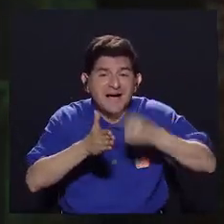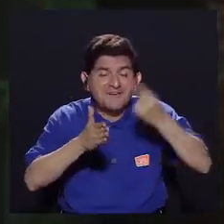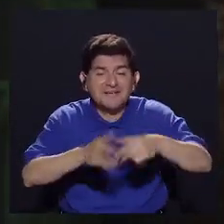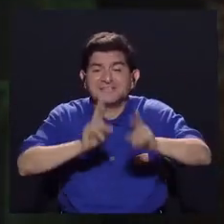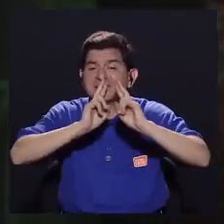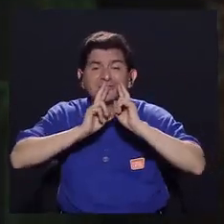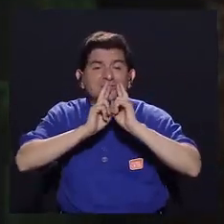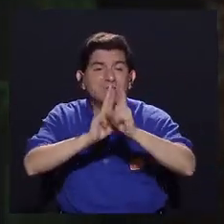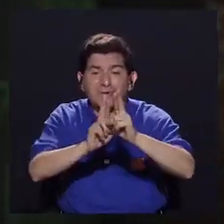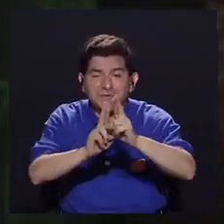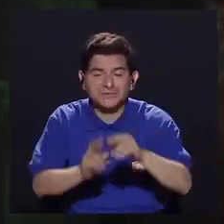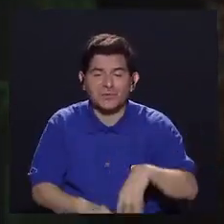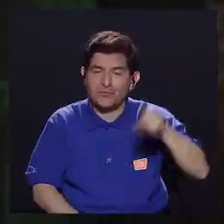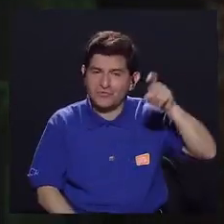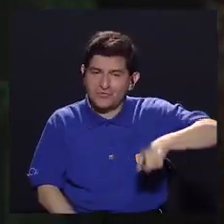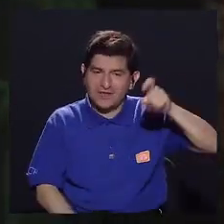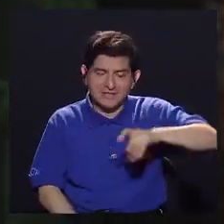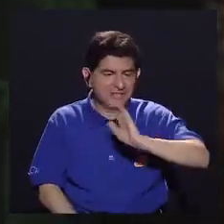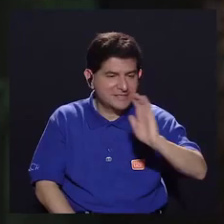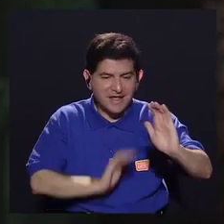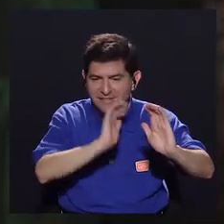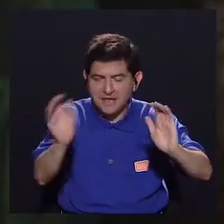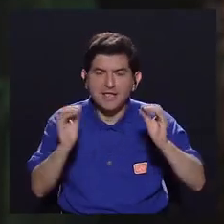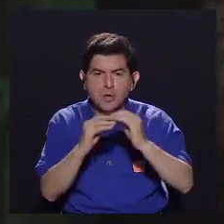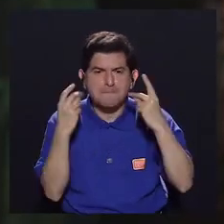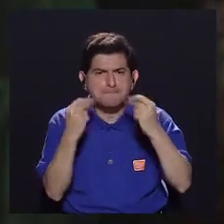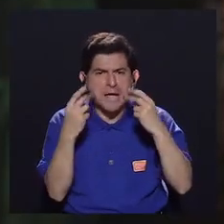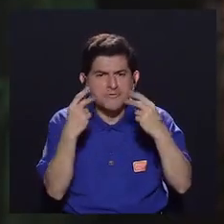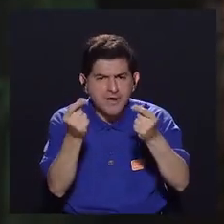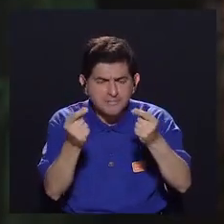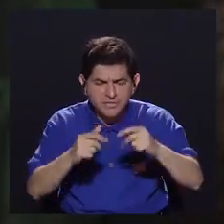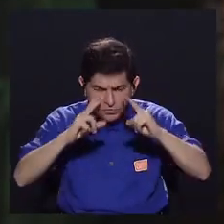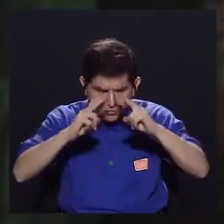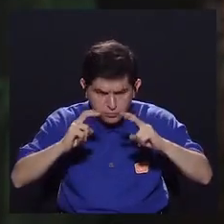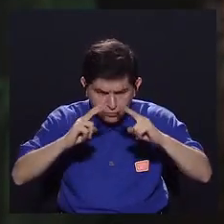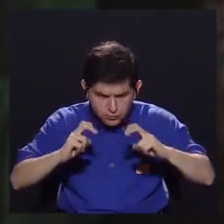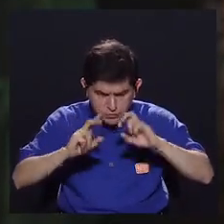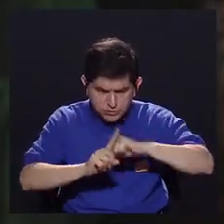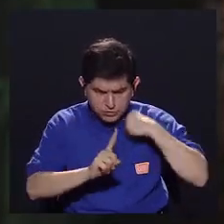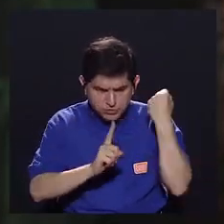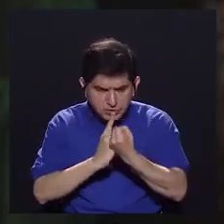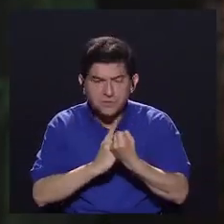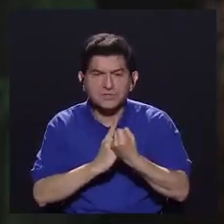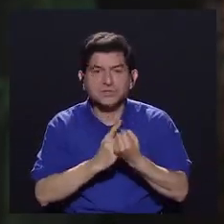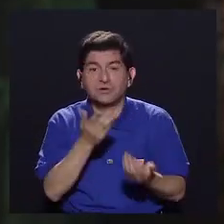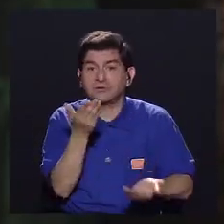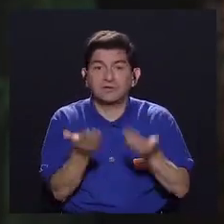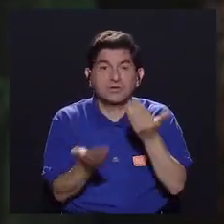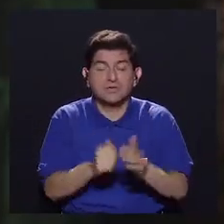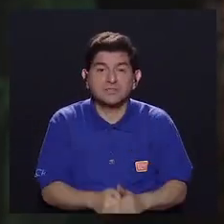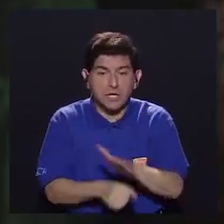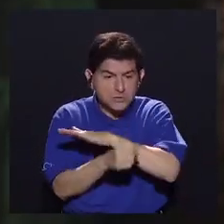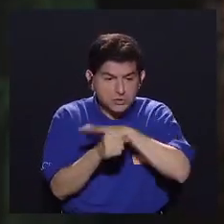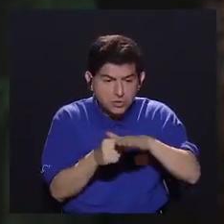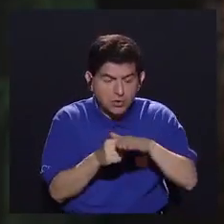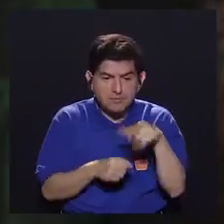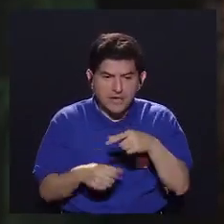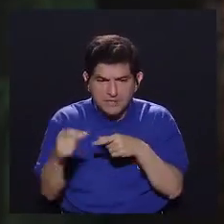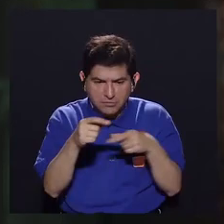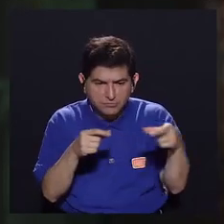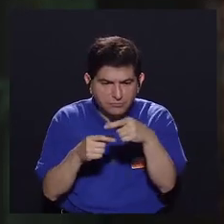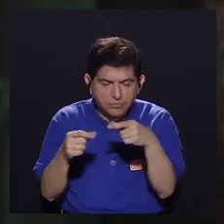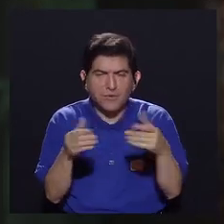que el sistema educativo muchas veces no responde a las necesidades de niños que son más rápidos, que analizan pronto las situaciones,